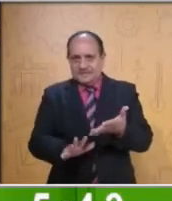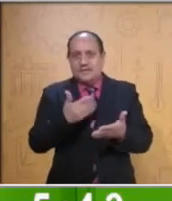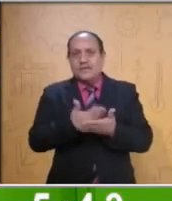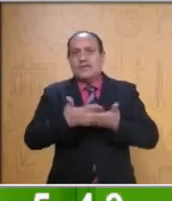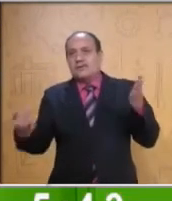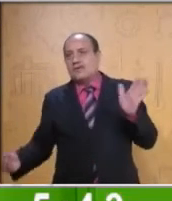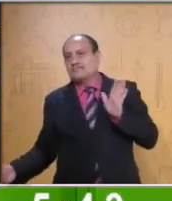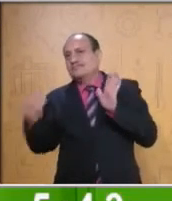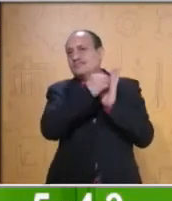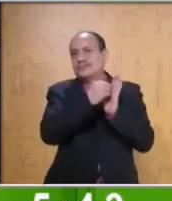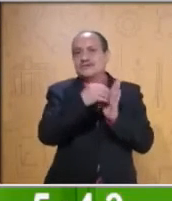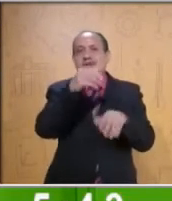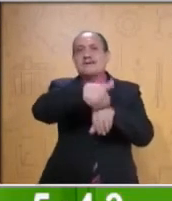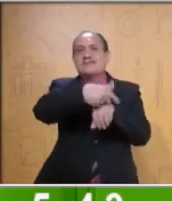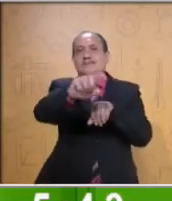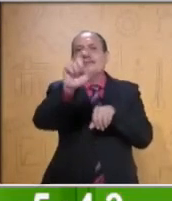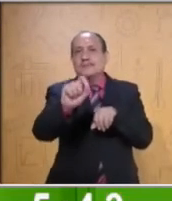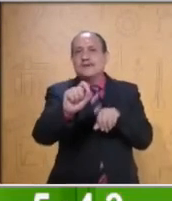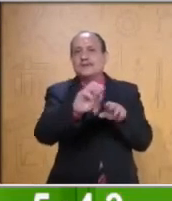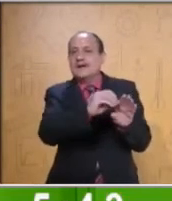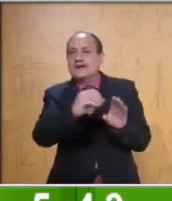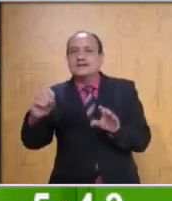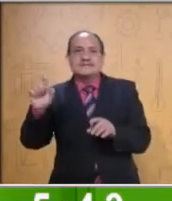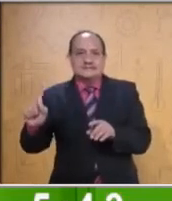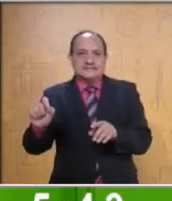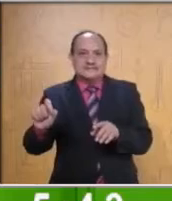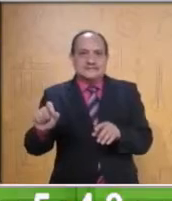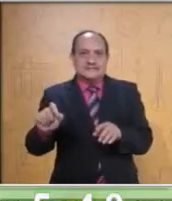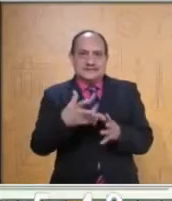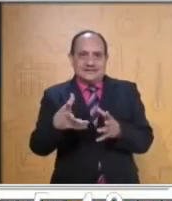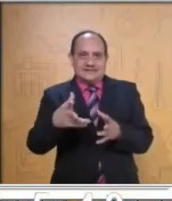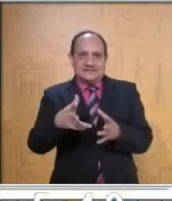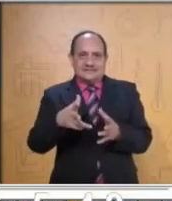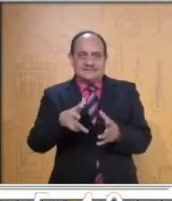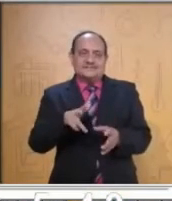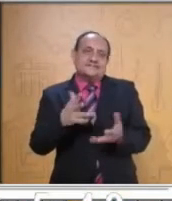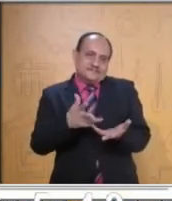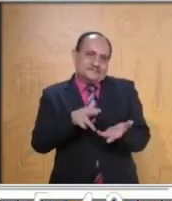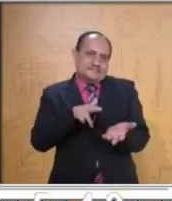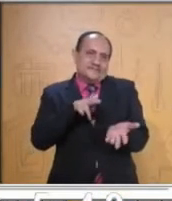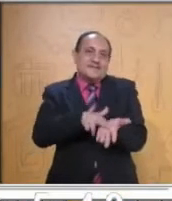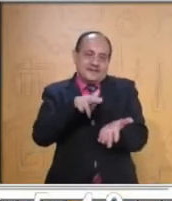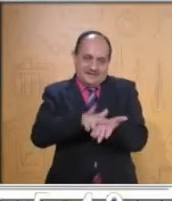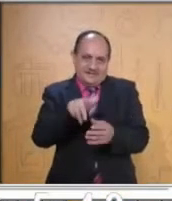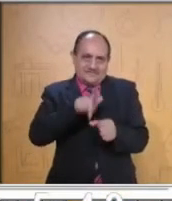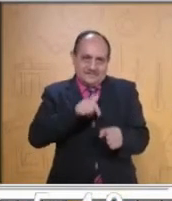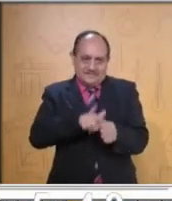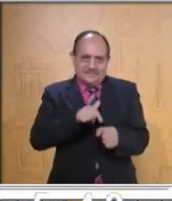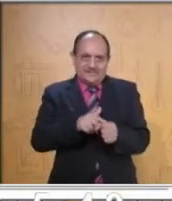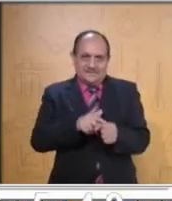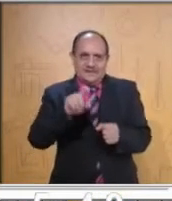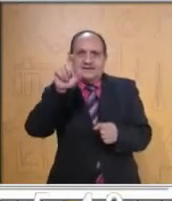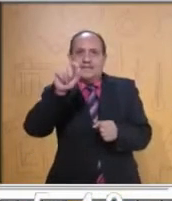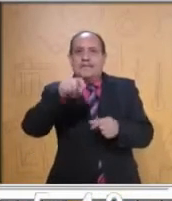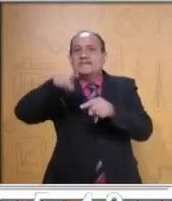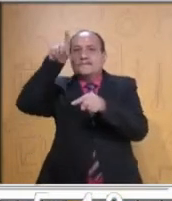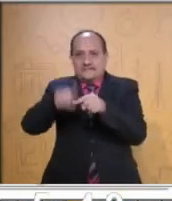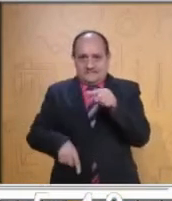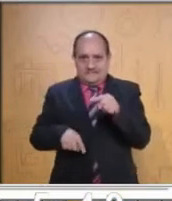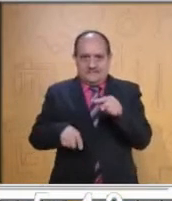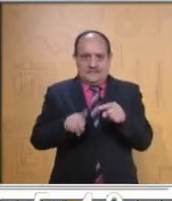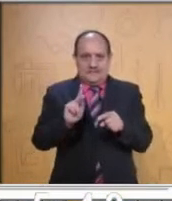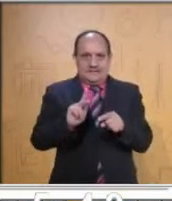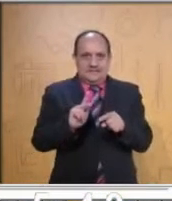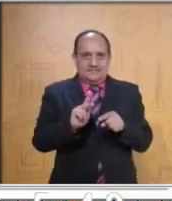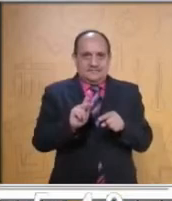le voy a agregar el 20 aquí al final. Ahora se los puse en negro, en el anterior lo puse en rojo. Ese 20 yo lo tengo que quitar, pero lo